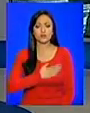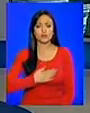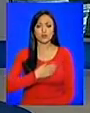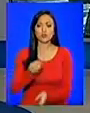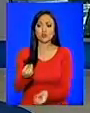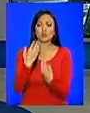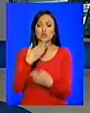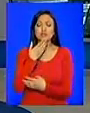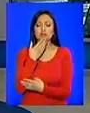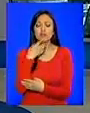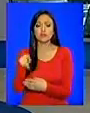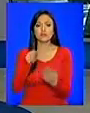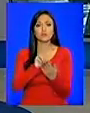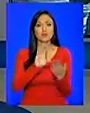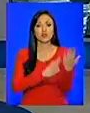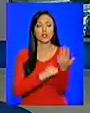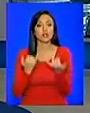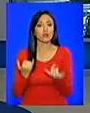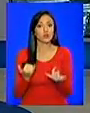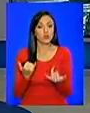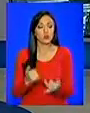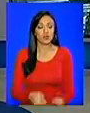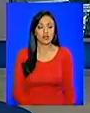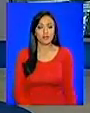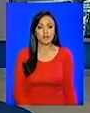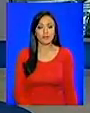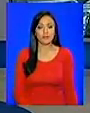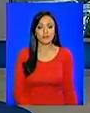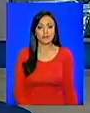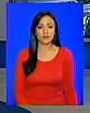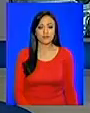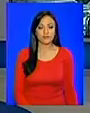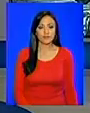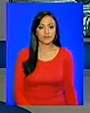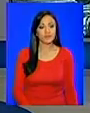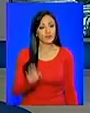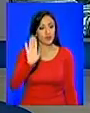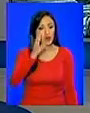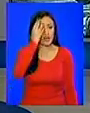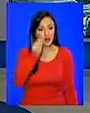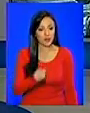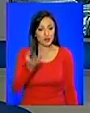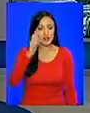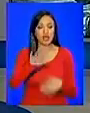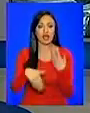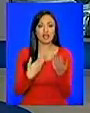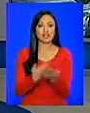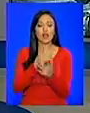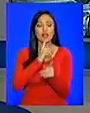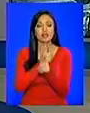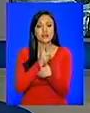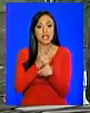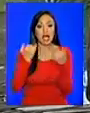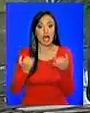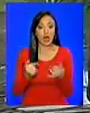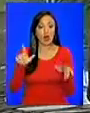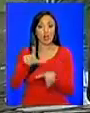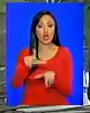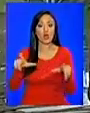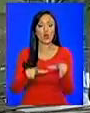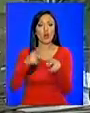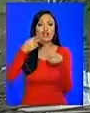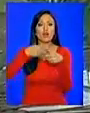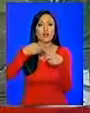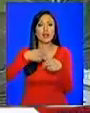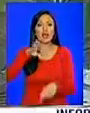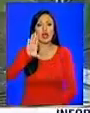es el estado del proyecto al momento, ¿cómo estás? ¿Cómo estás, Marisabel? Juan Carlos, amigos, buenos días. Estamos en el sector de la Bocatoma.